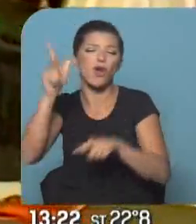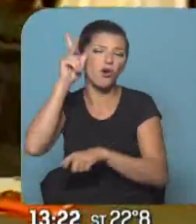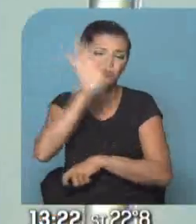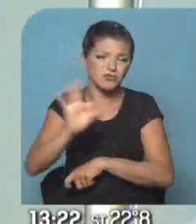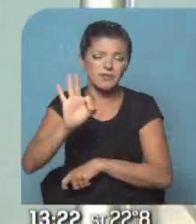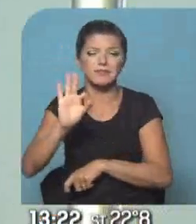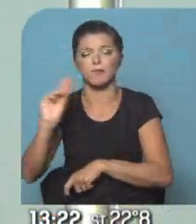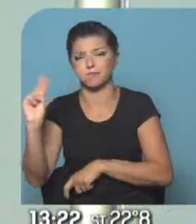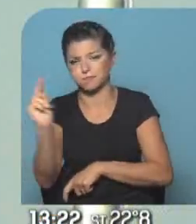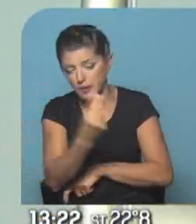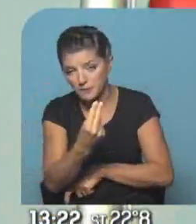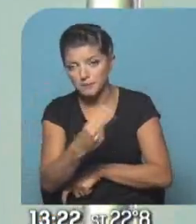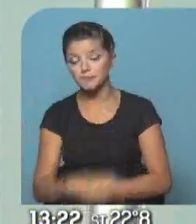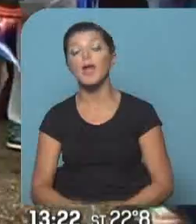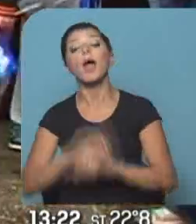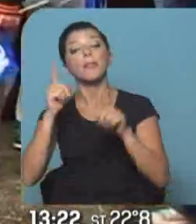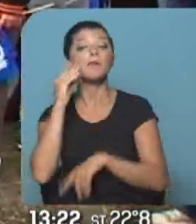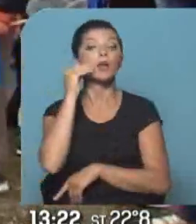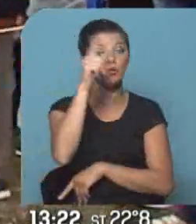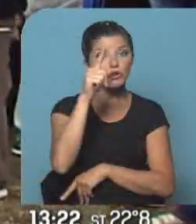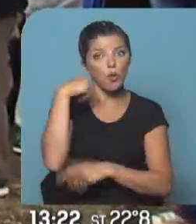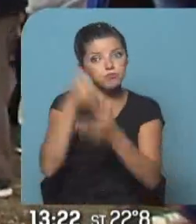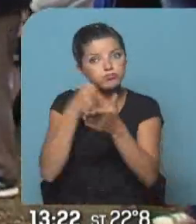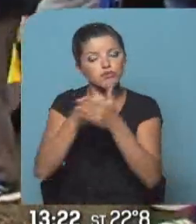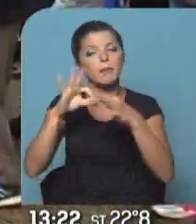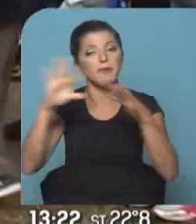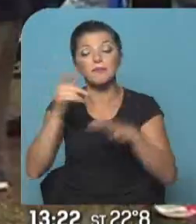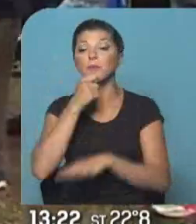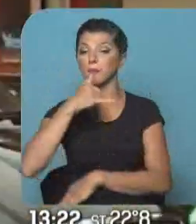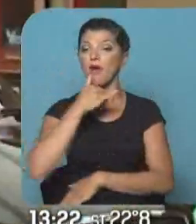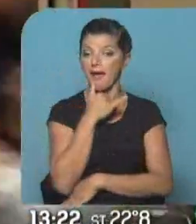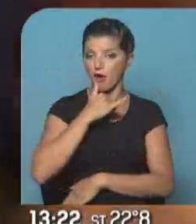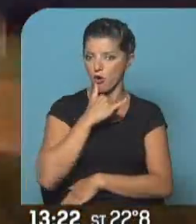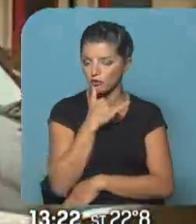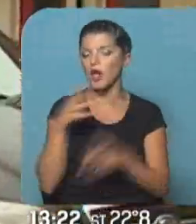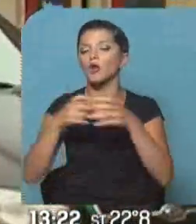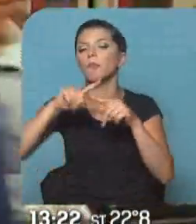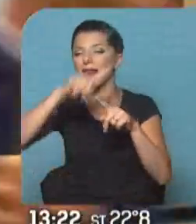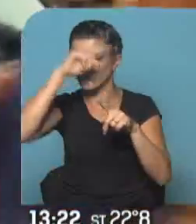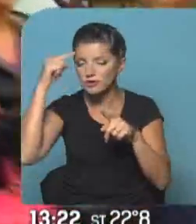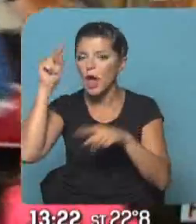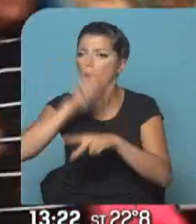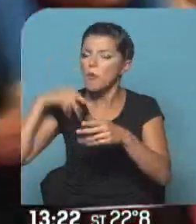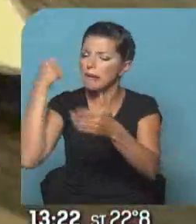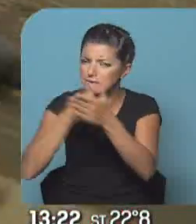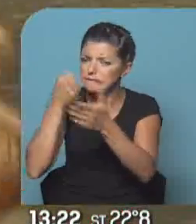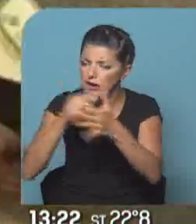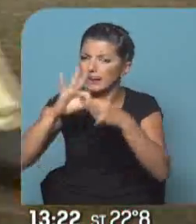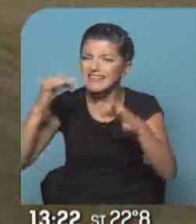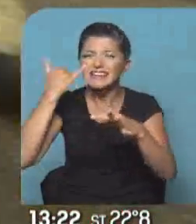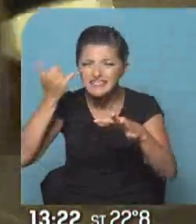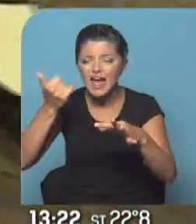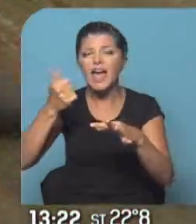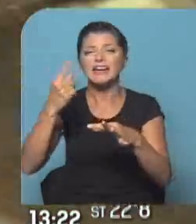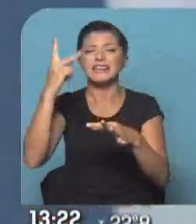Reino Unido es otro escenario de varios proyectos independentistas. En Escocia, el Partido Nacionalista viene buscando independizarse desde hace casi